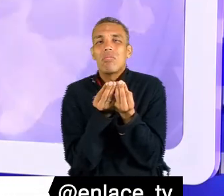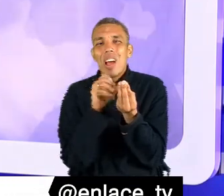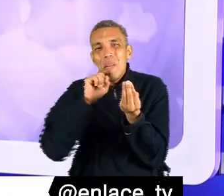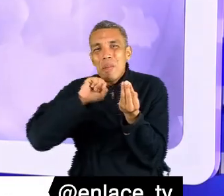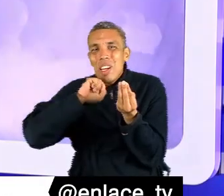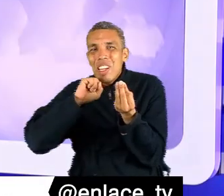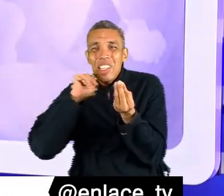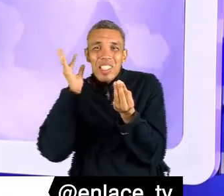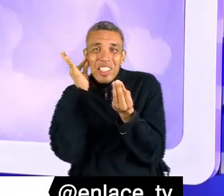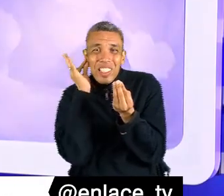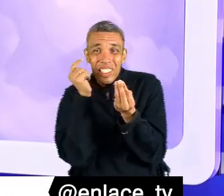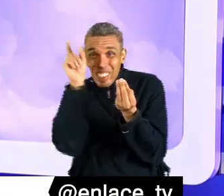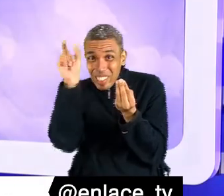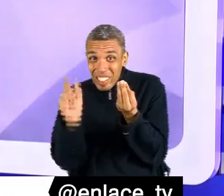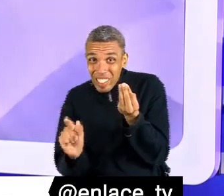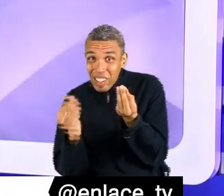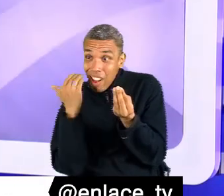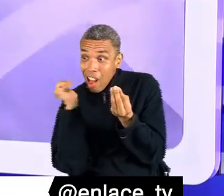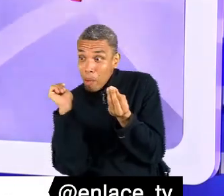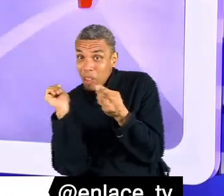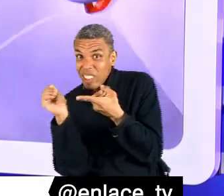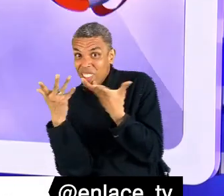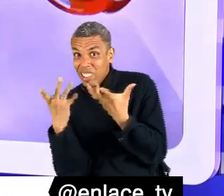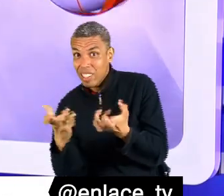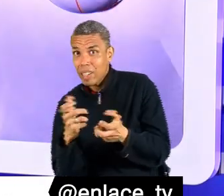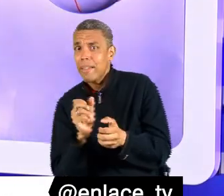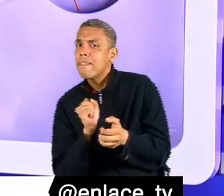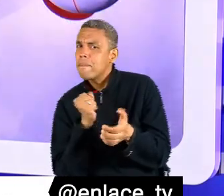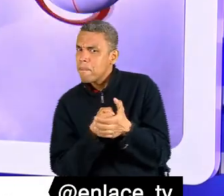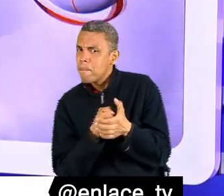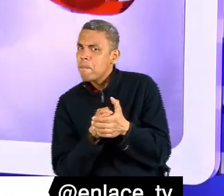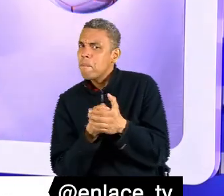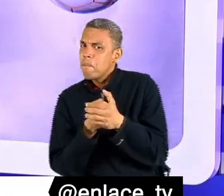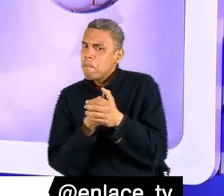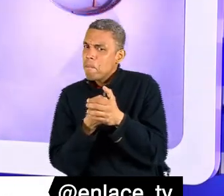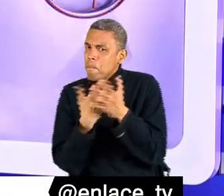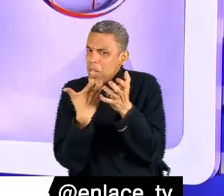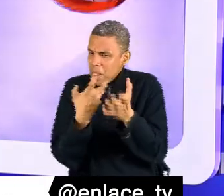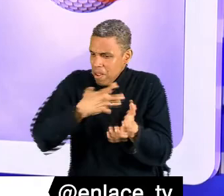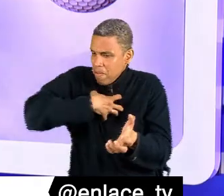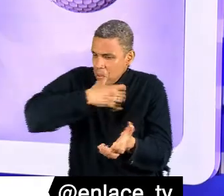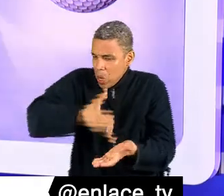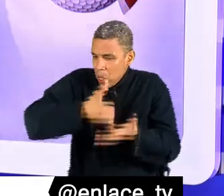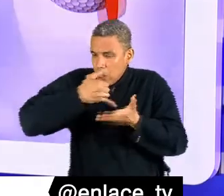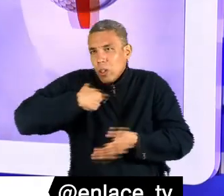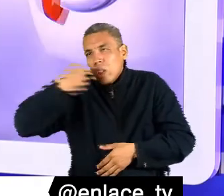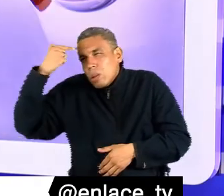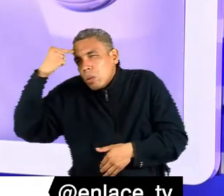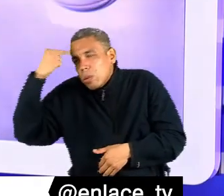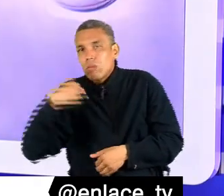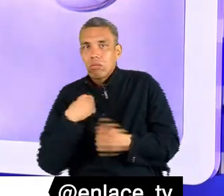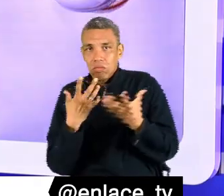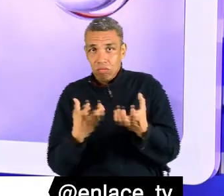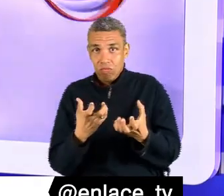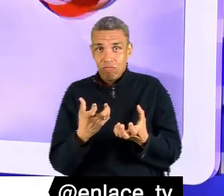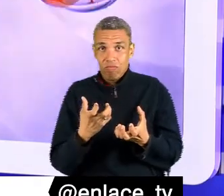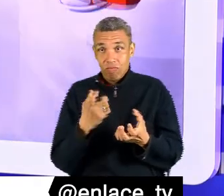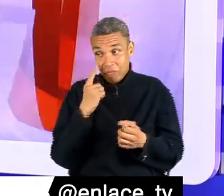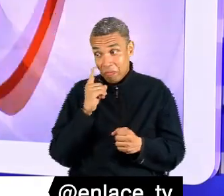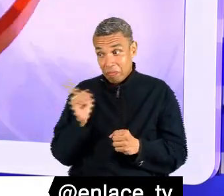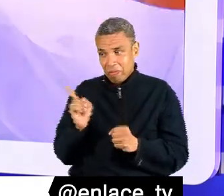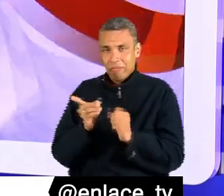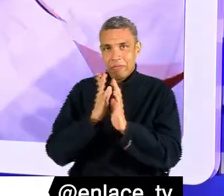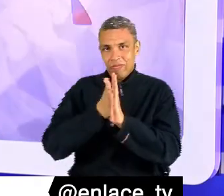a su equipo a ser protagonista de esta nueva experiencia, ahora ya en el campeonato nacional de la DIFútbol, y por qué no pensar a futuro en